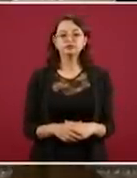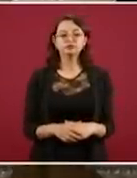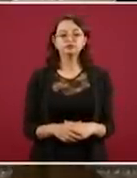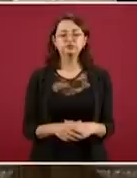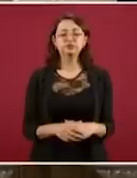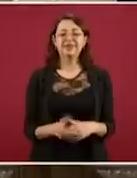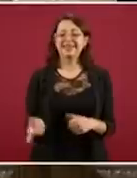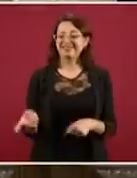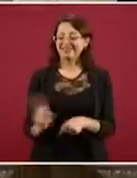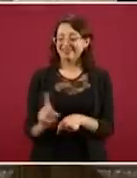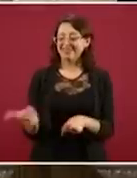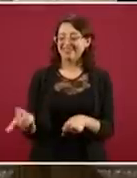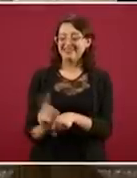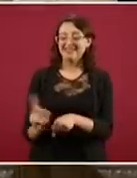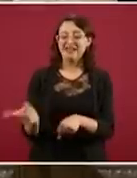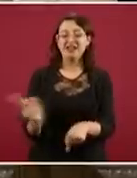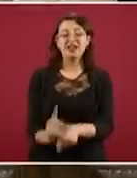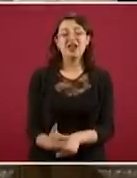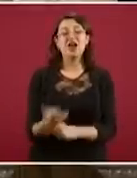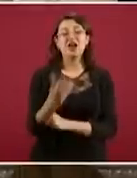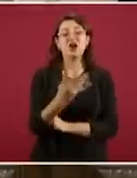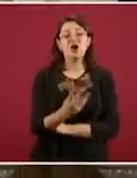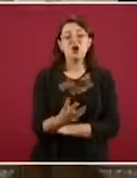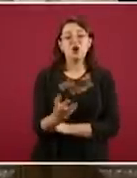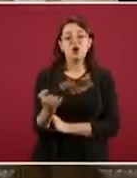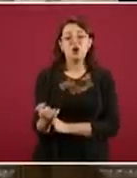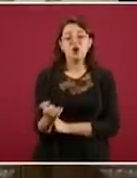promedio diario de